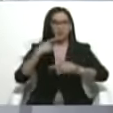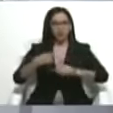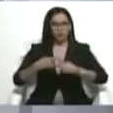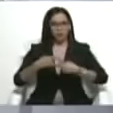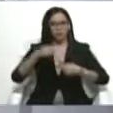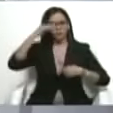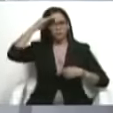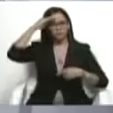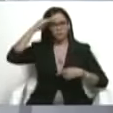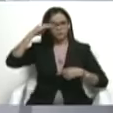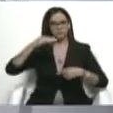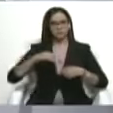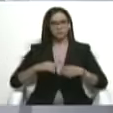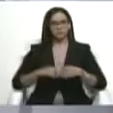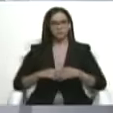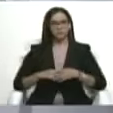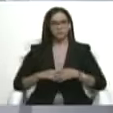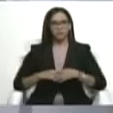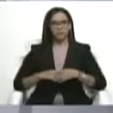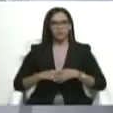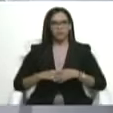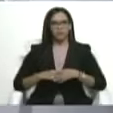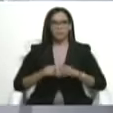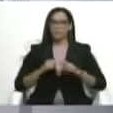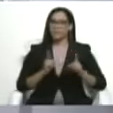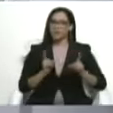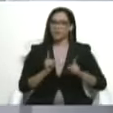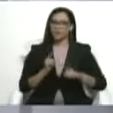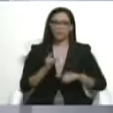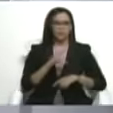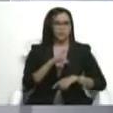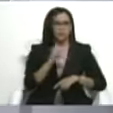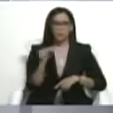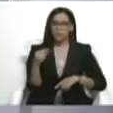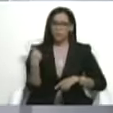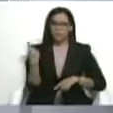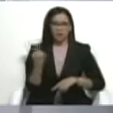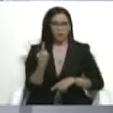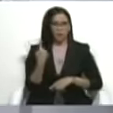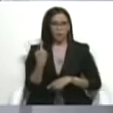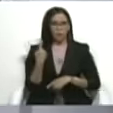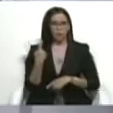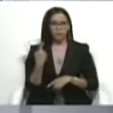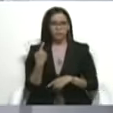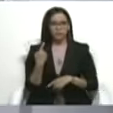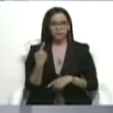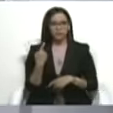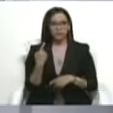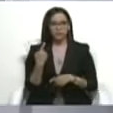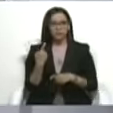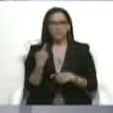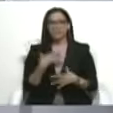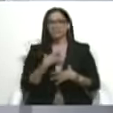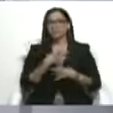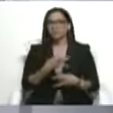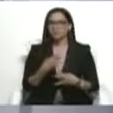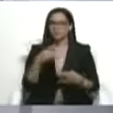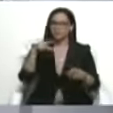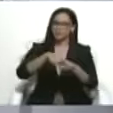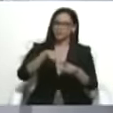oficiales. Sin embargo, esa no fue la única, vamos a decir así, intento de subversión de